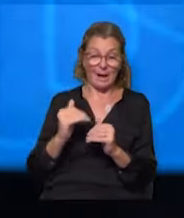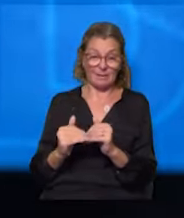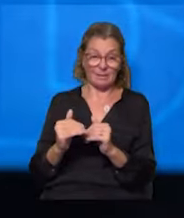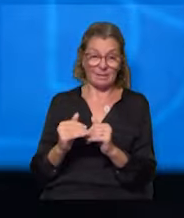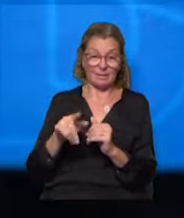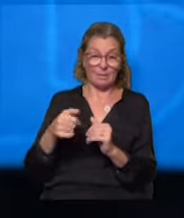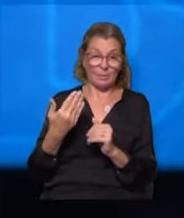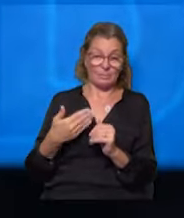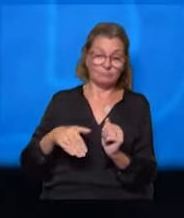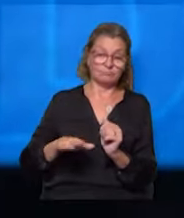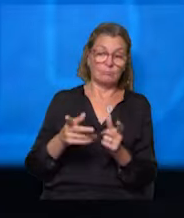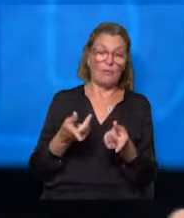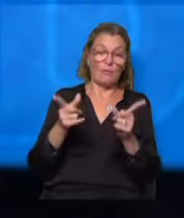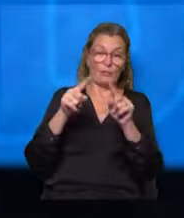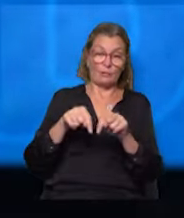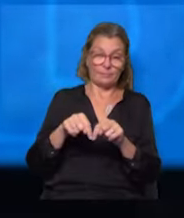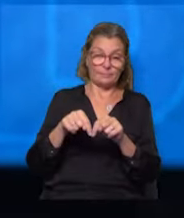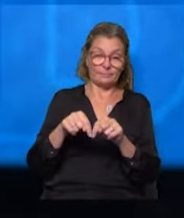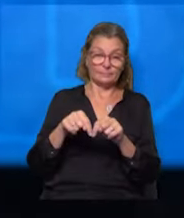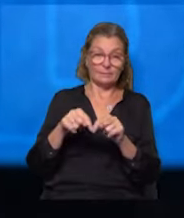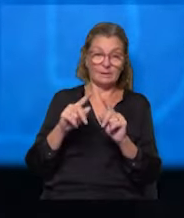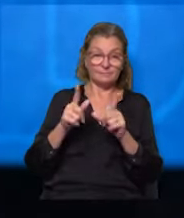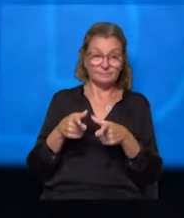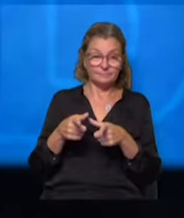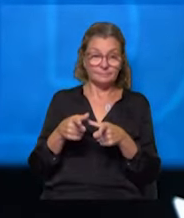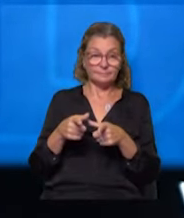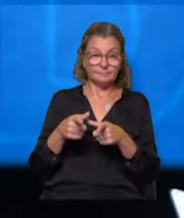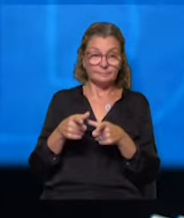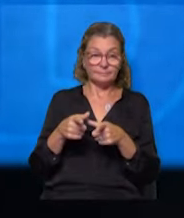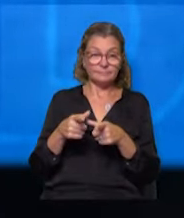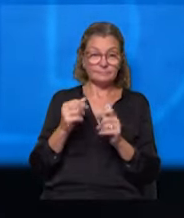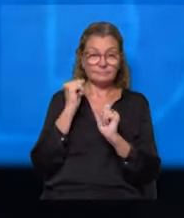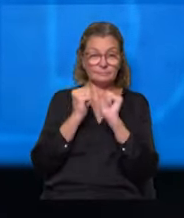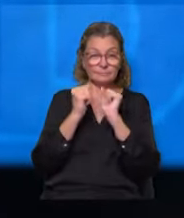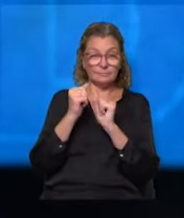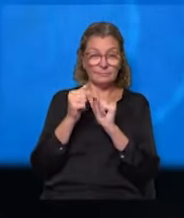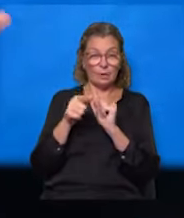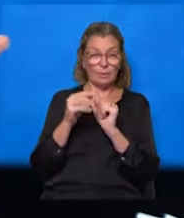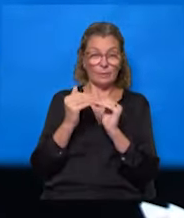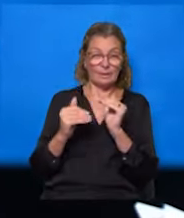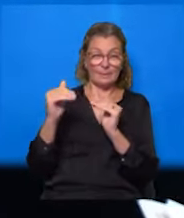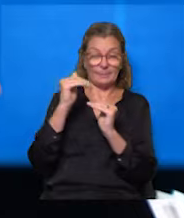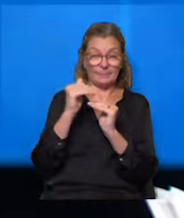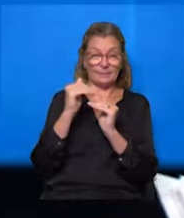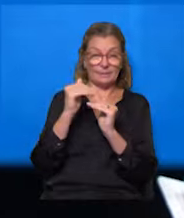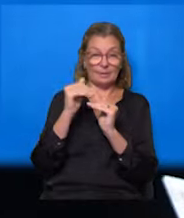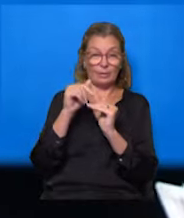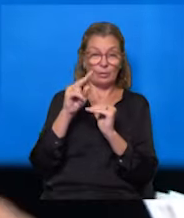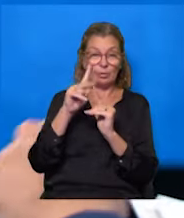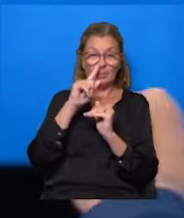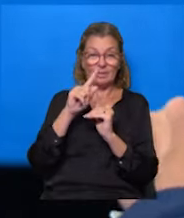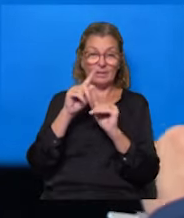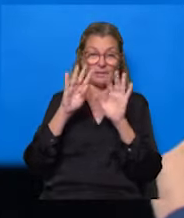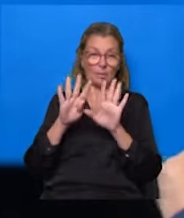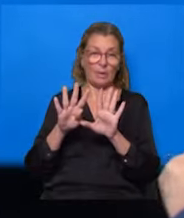y después una recuperación incluso la economía Hoy está levemente por encima del 201